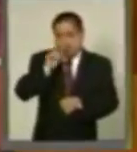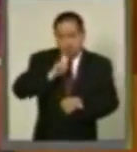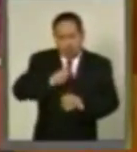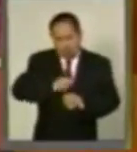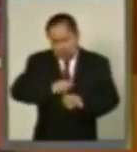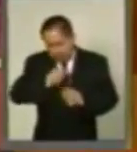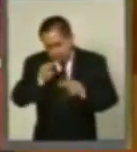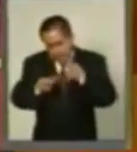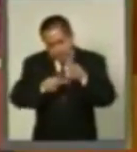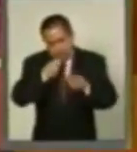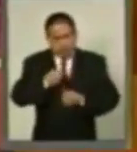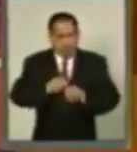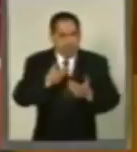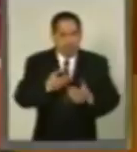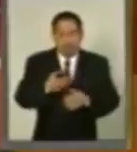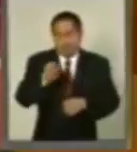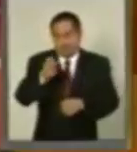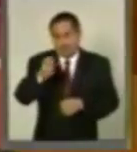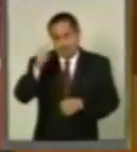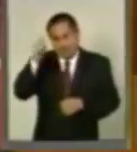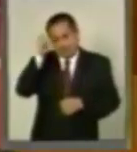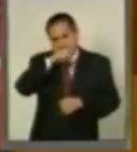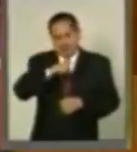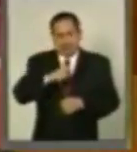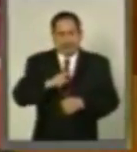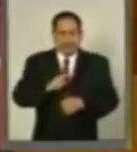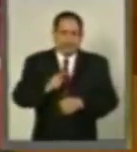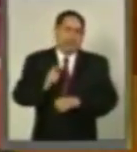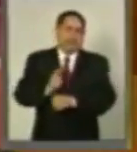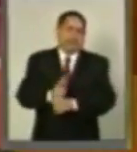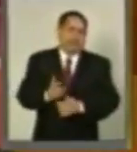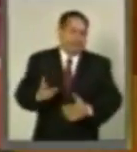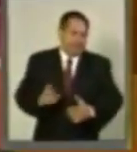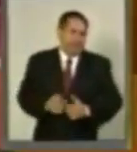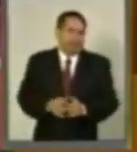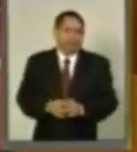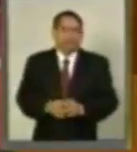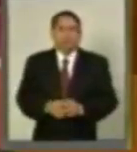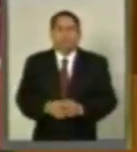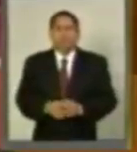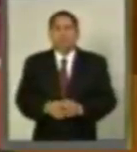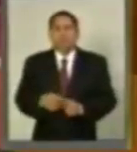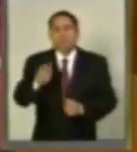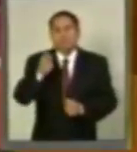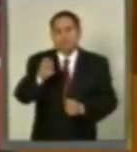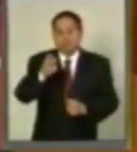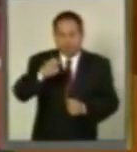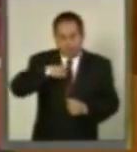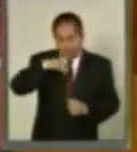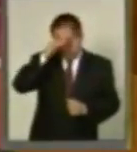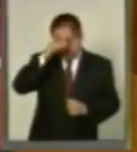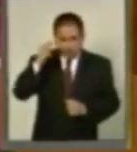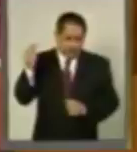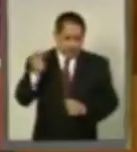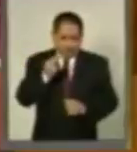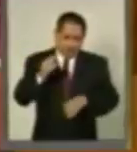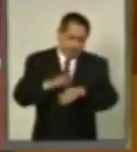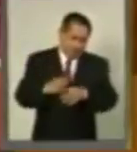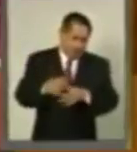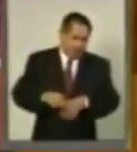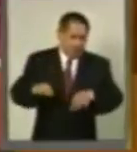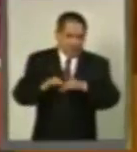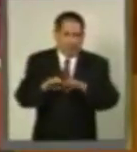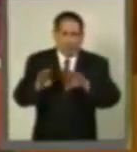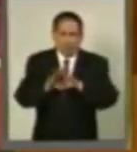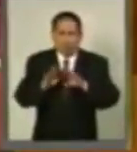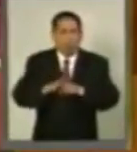ello es más difícil de poderlo identificar. Es por eso indispensable la acción